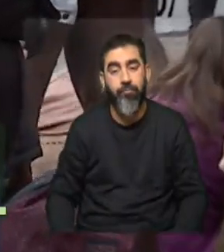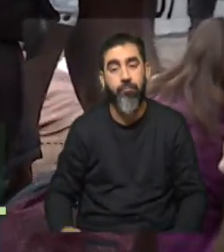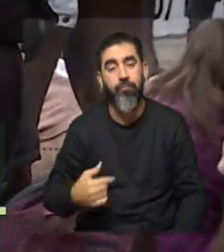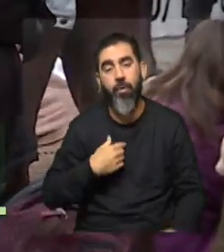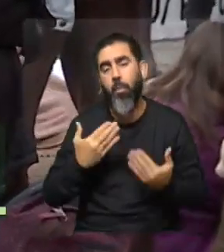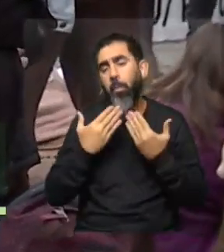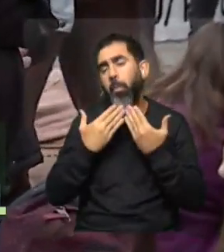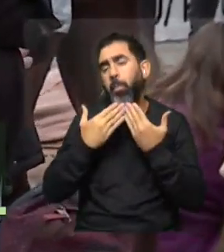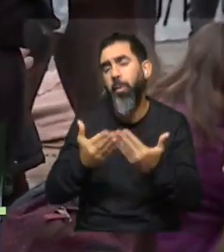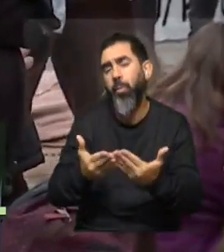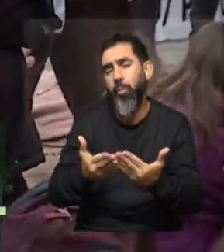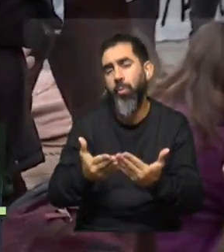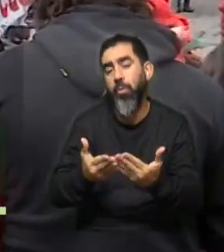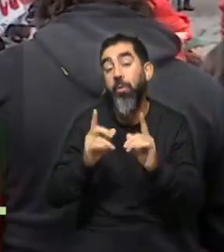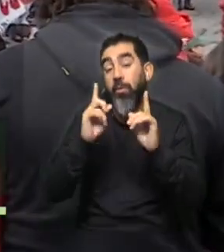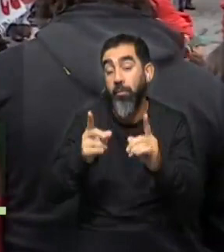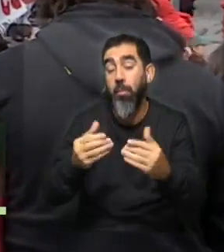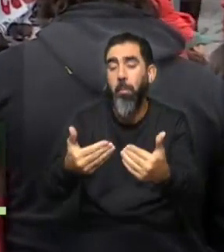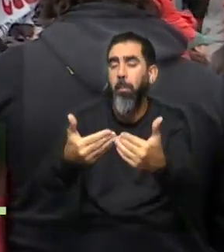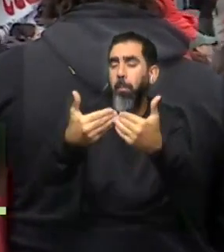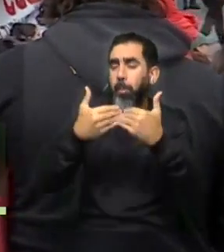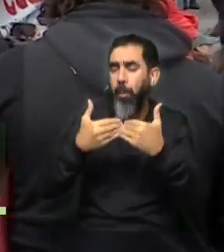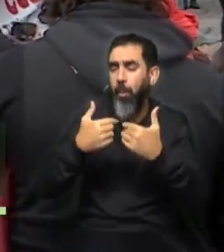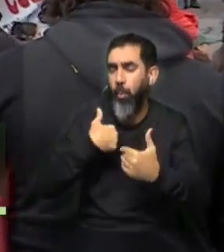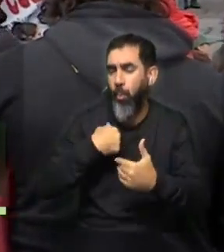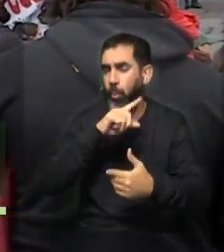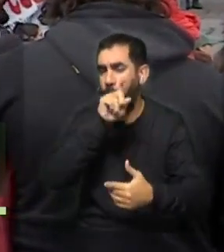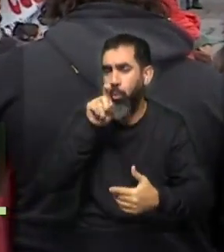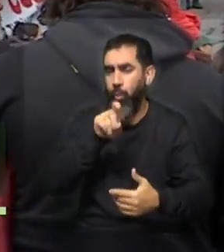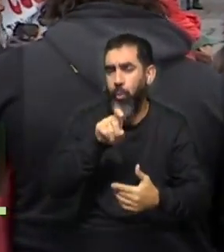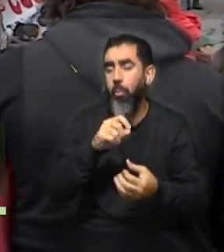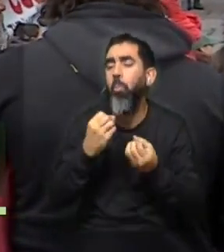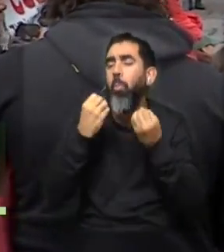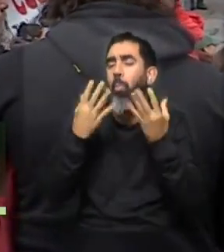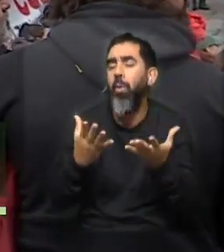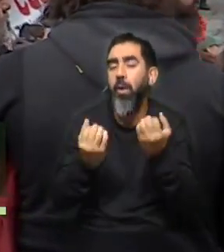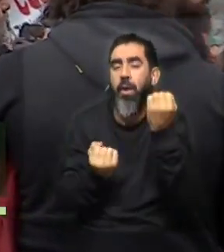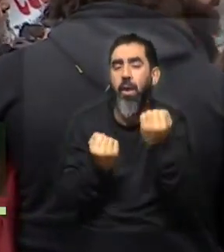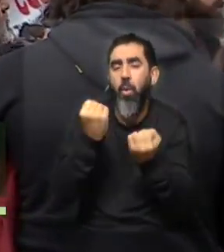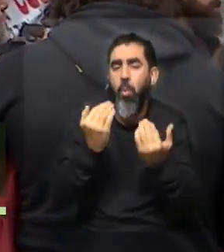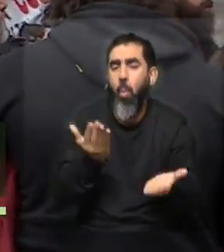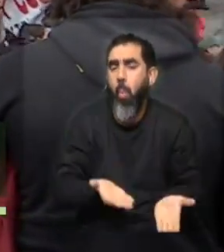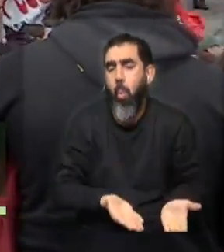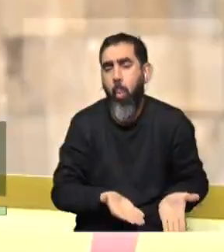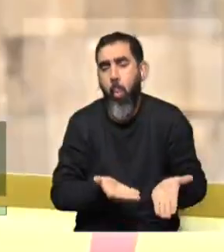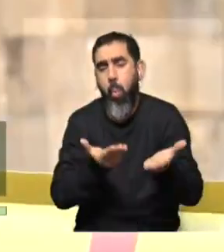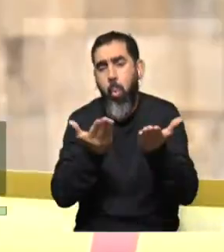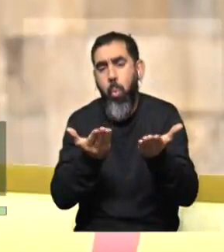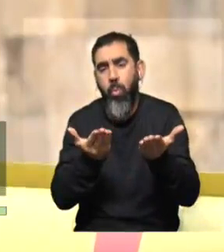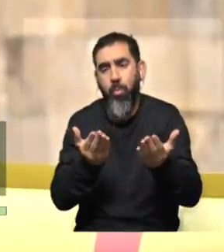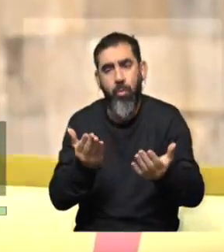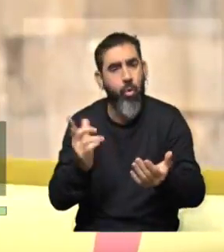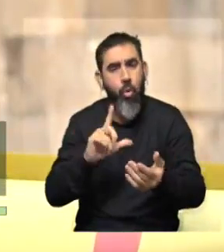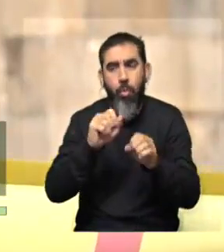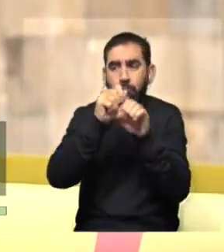les pregunto Y también me pregunto si la economía crece no